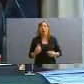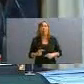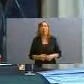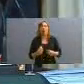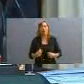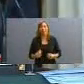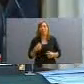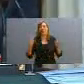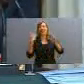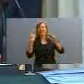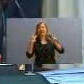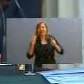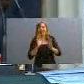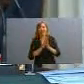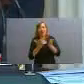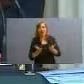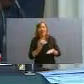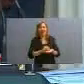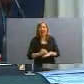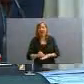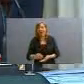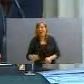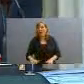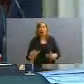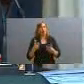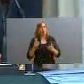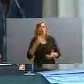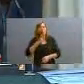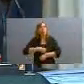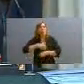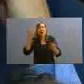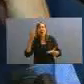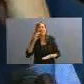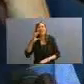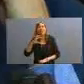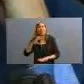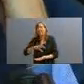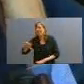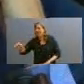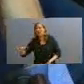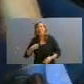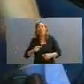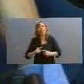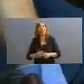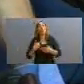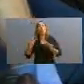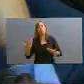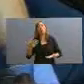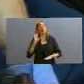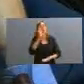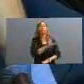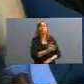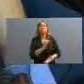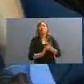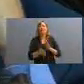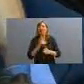los espacios publicitarios. Hoy no hay partido político en la República Argentina que no cuente con un espacio publicitario